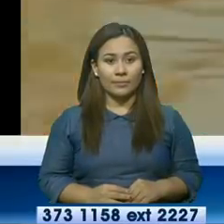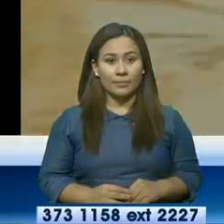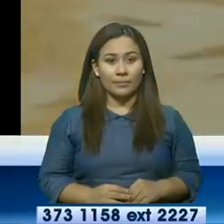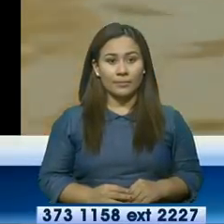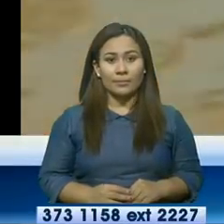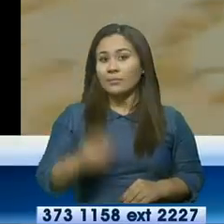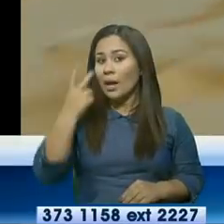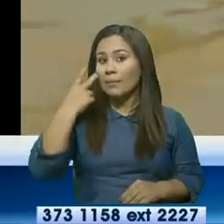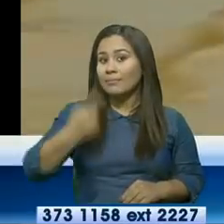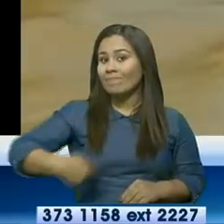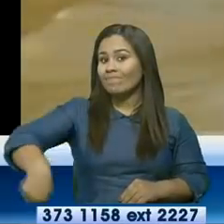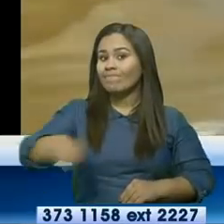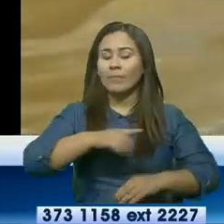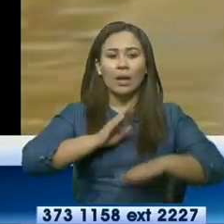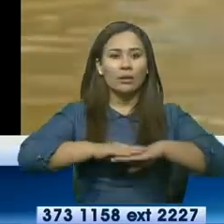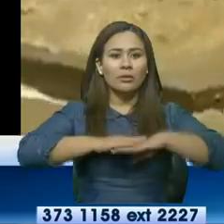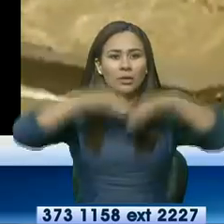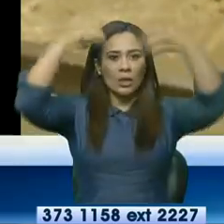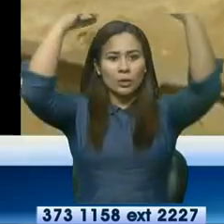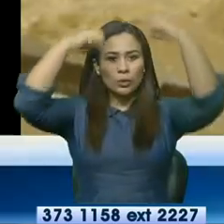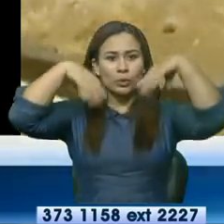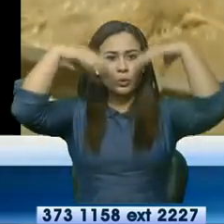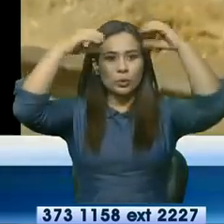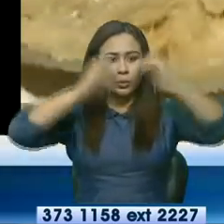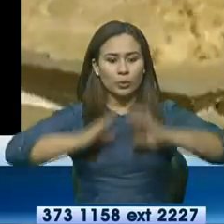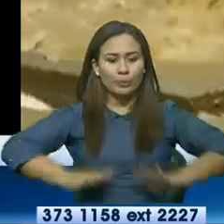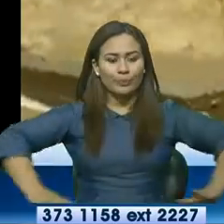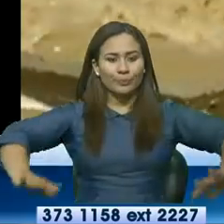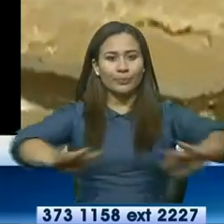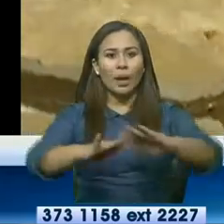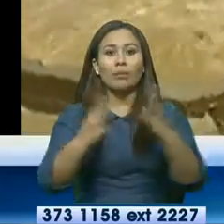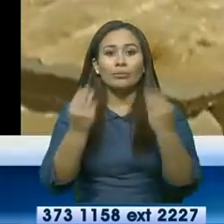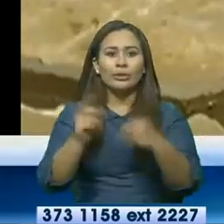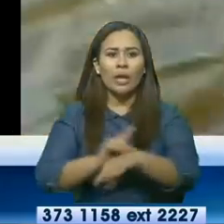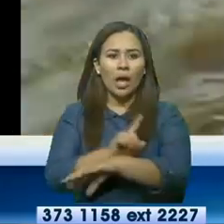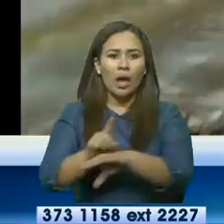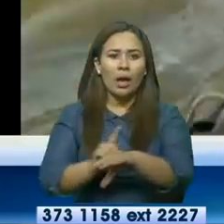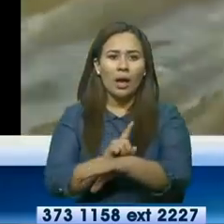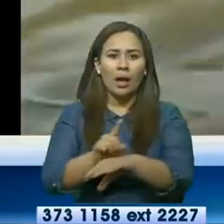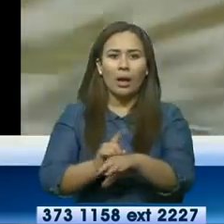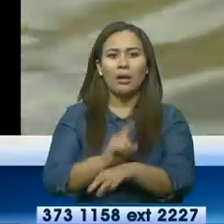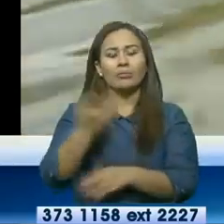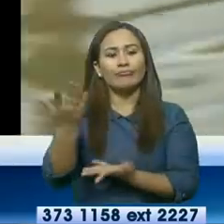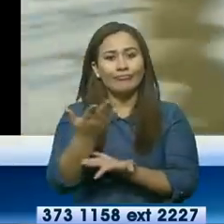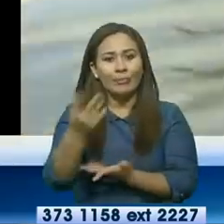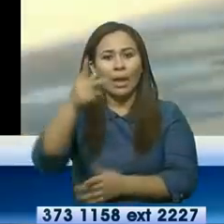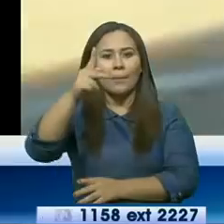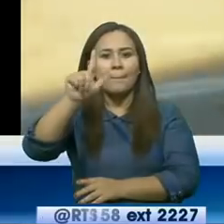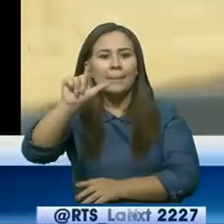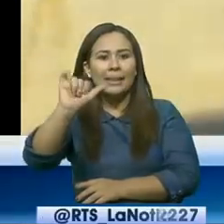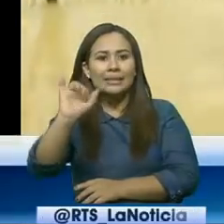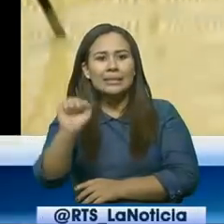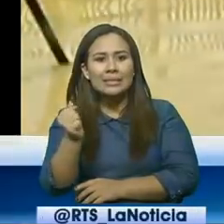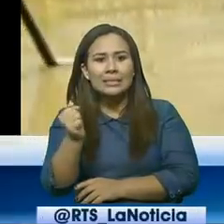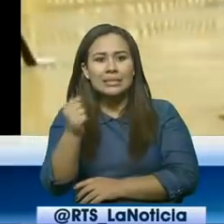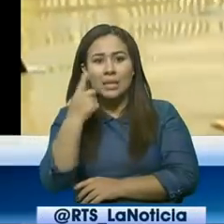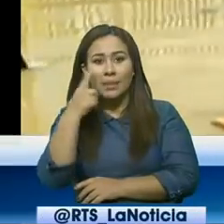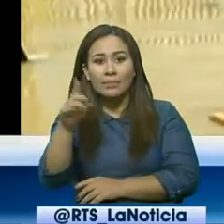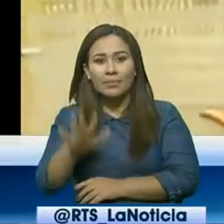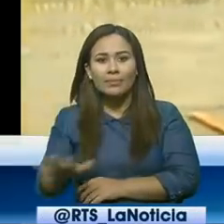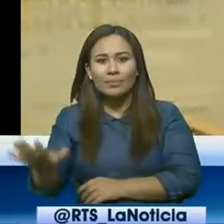se trata de las inundaciones registradas en las últimas horas en el cantón playas tras el paso de las lluvias en el punto